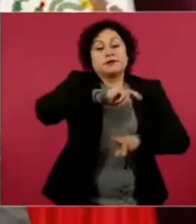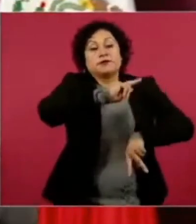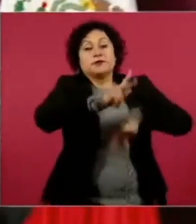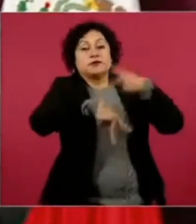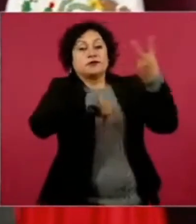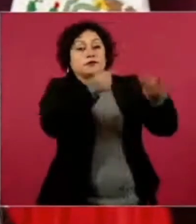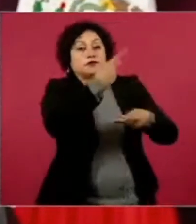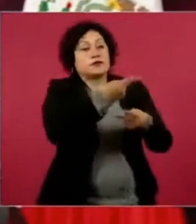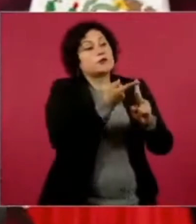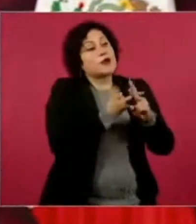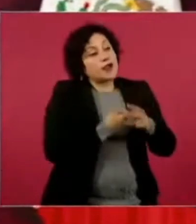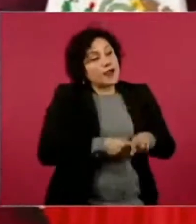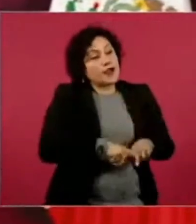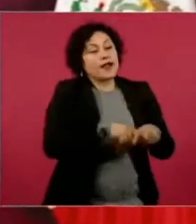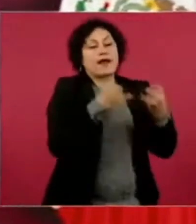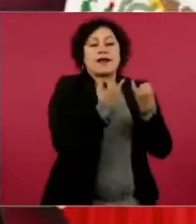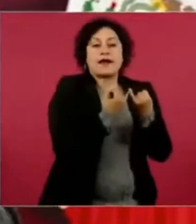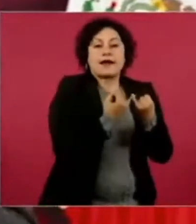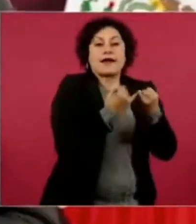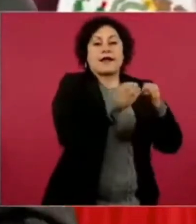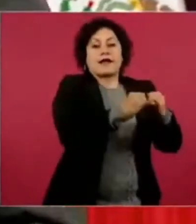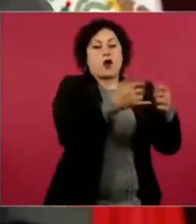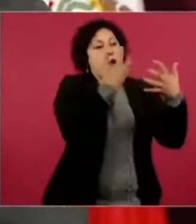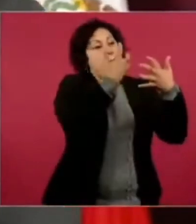echar a andar el sistema,